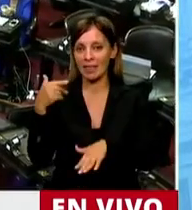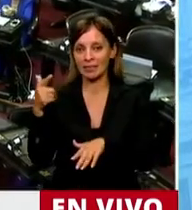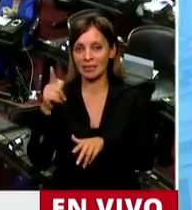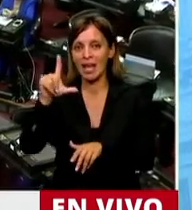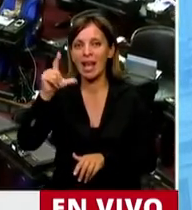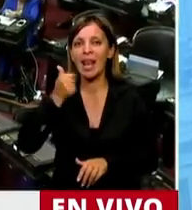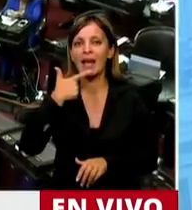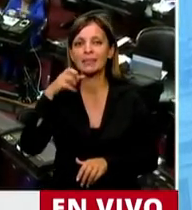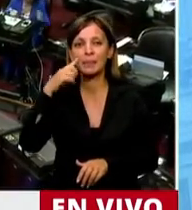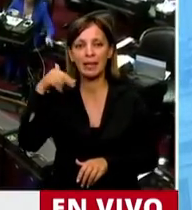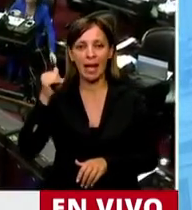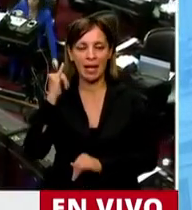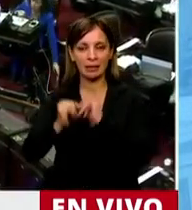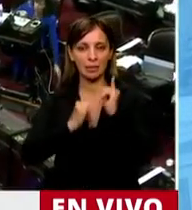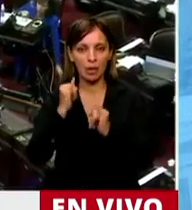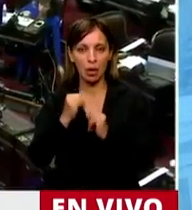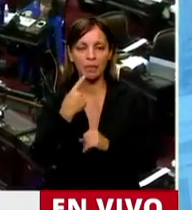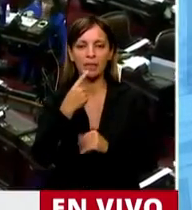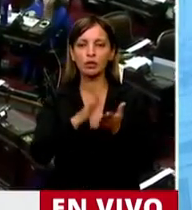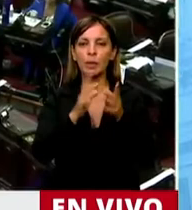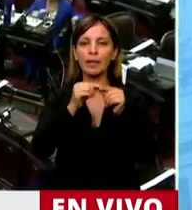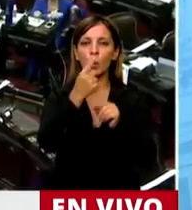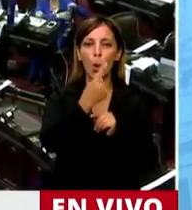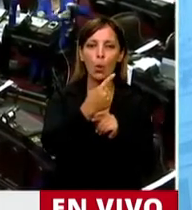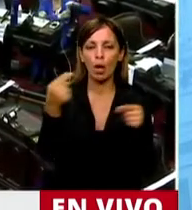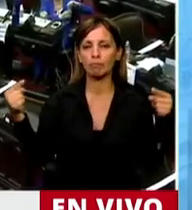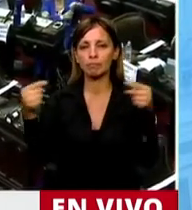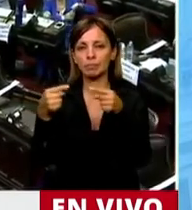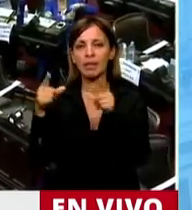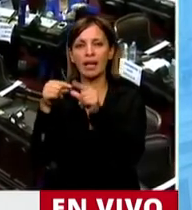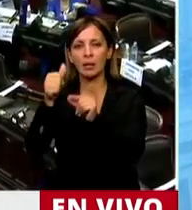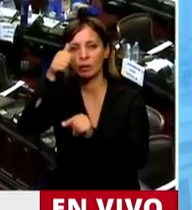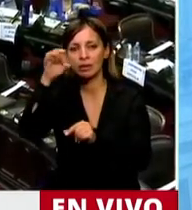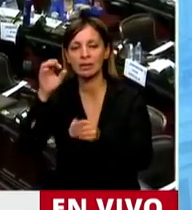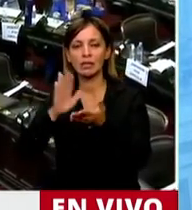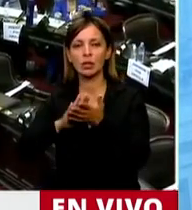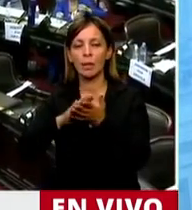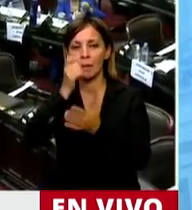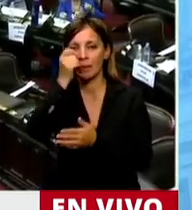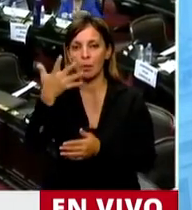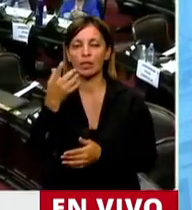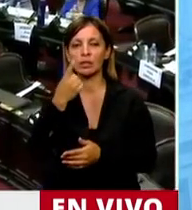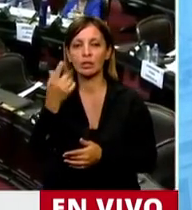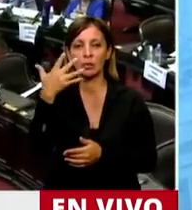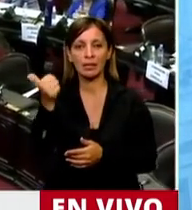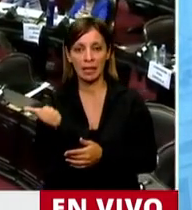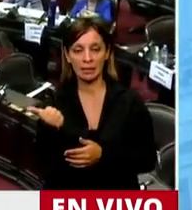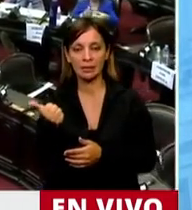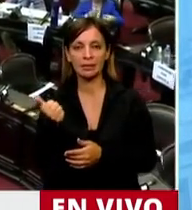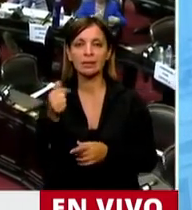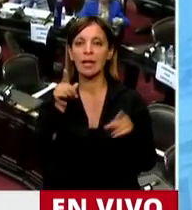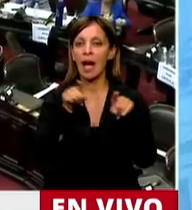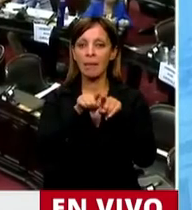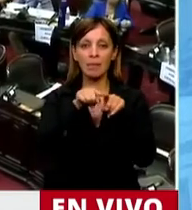1, en donde se contrapone con el artículo 60 de la 24.156, en este caso